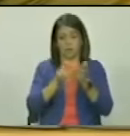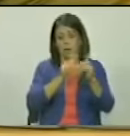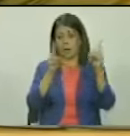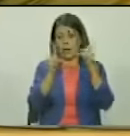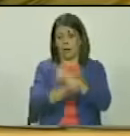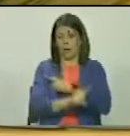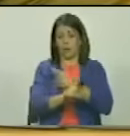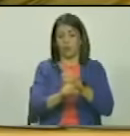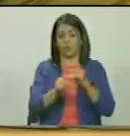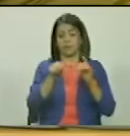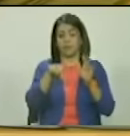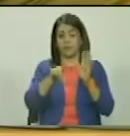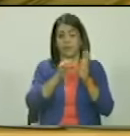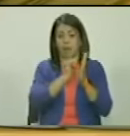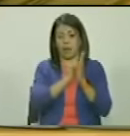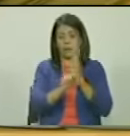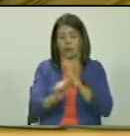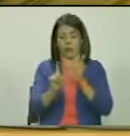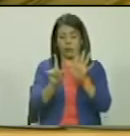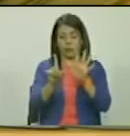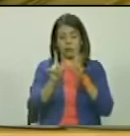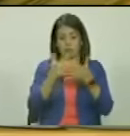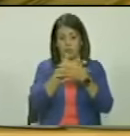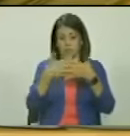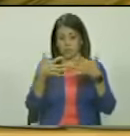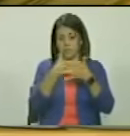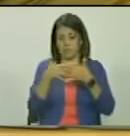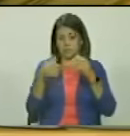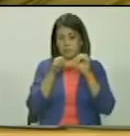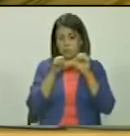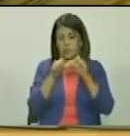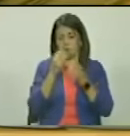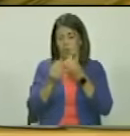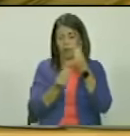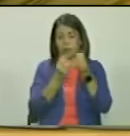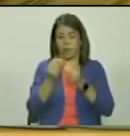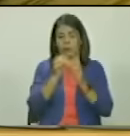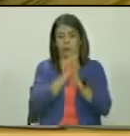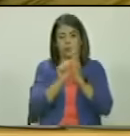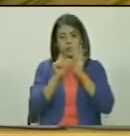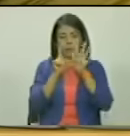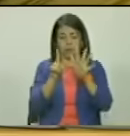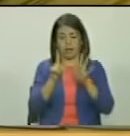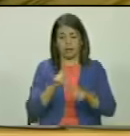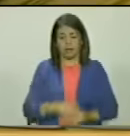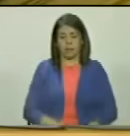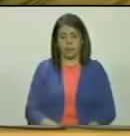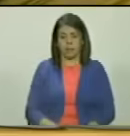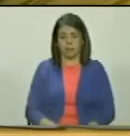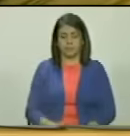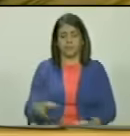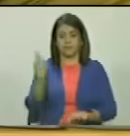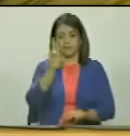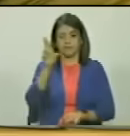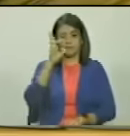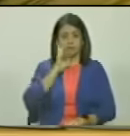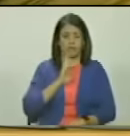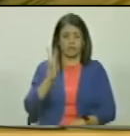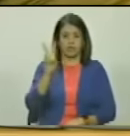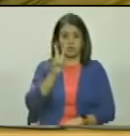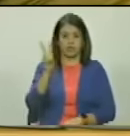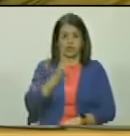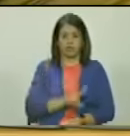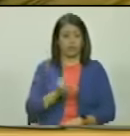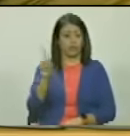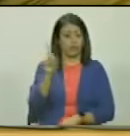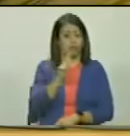modificación el contenido del artículo 6 quedando redactado en los siguientes términos artículo 6 la república bolivariana de